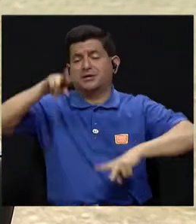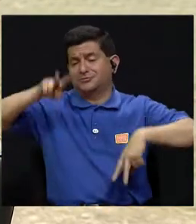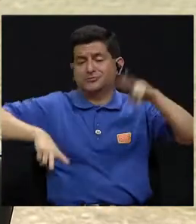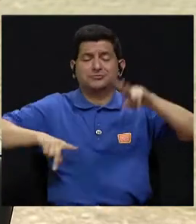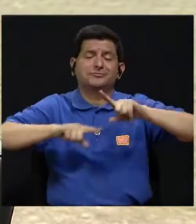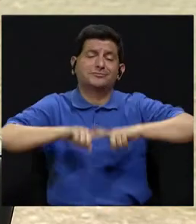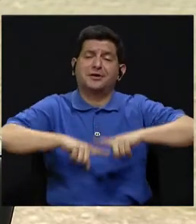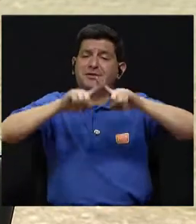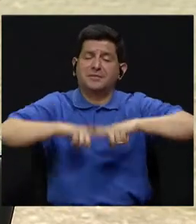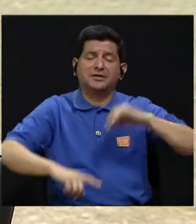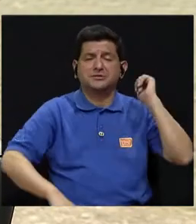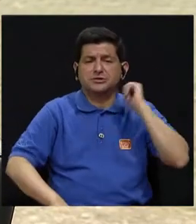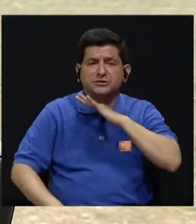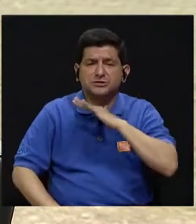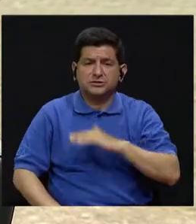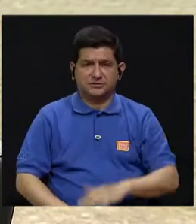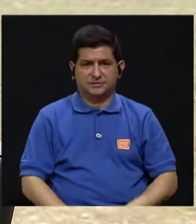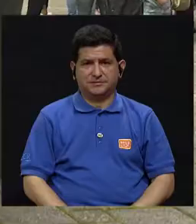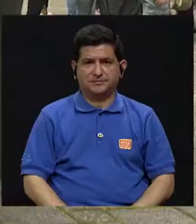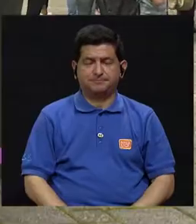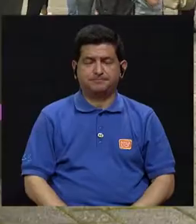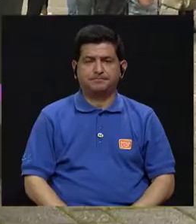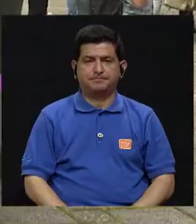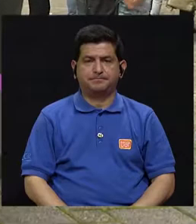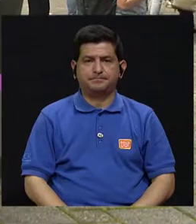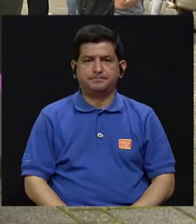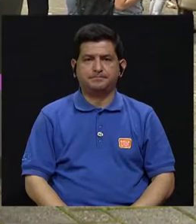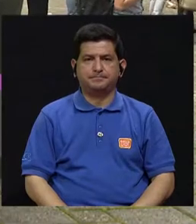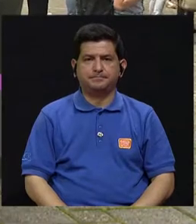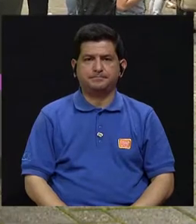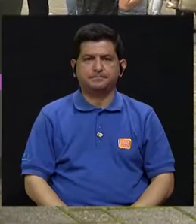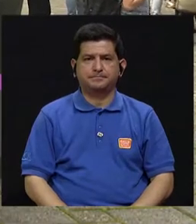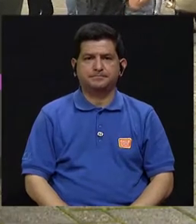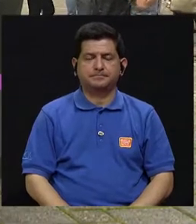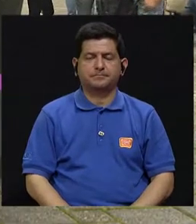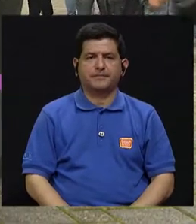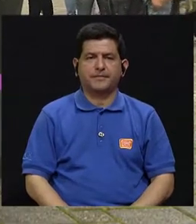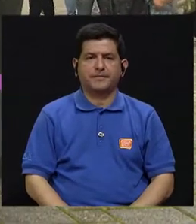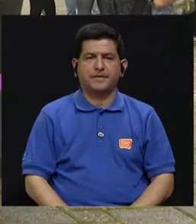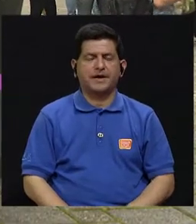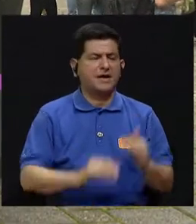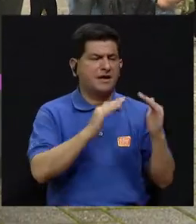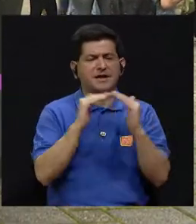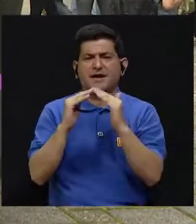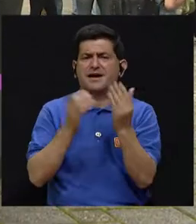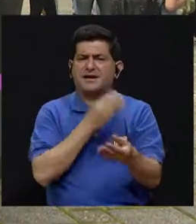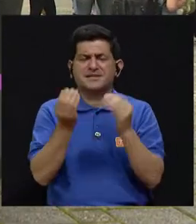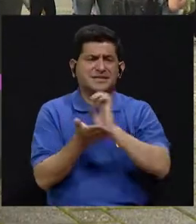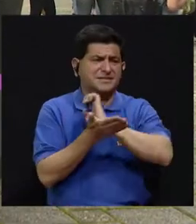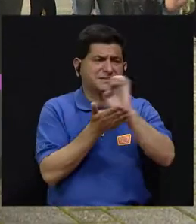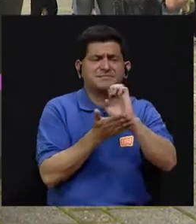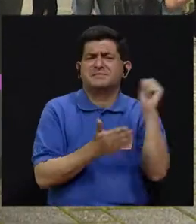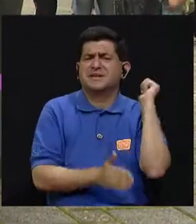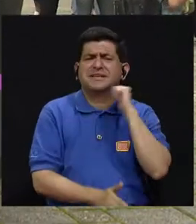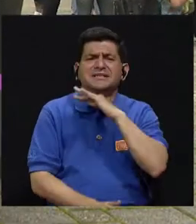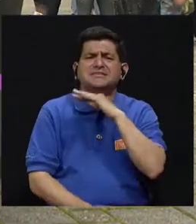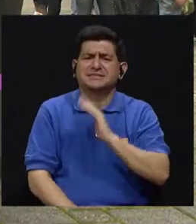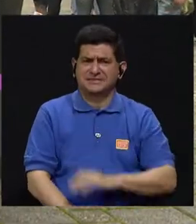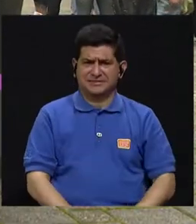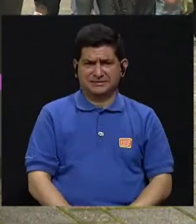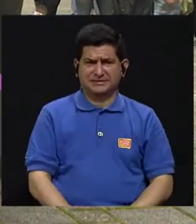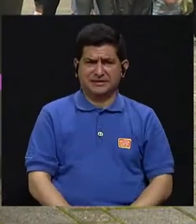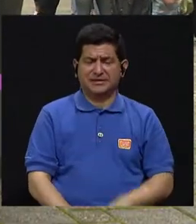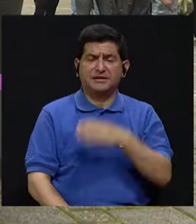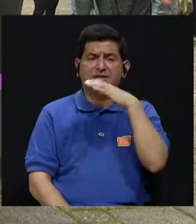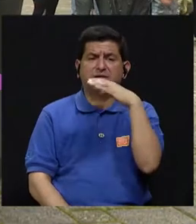variado dependiendo del contaminante que estemos hablando. Claro. ¿Y cómo hacemos en nuestros hogares para evitar la contaminación?